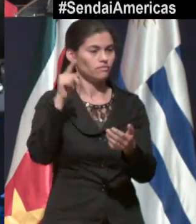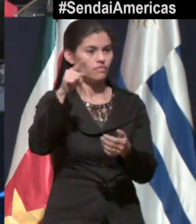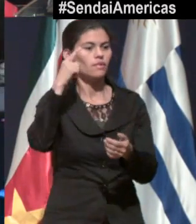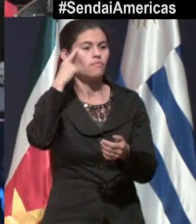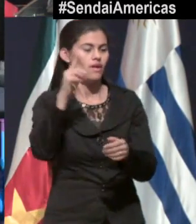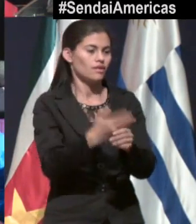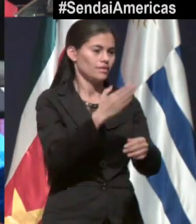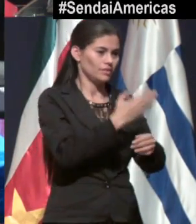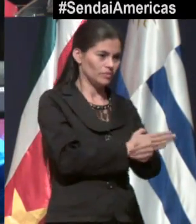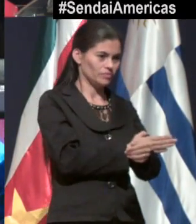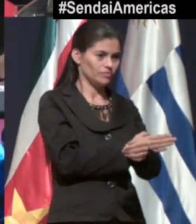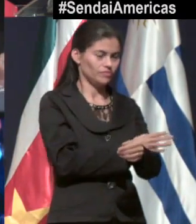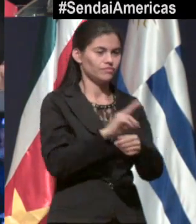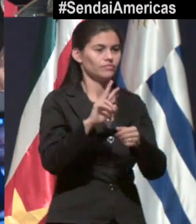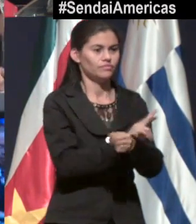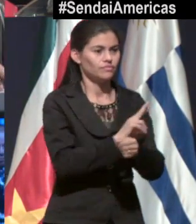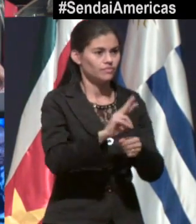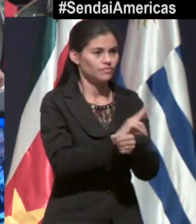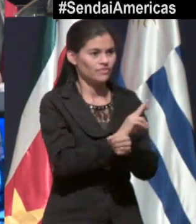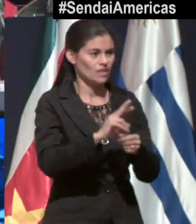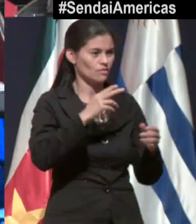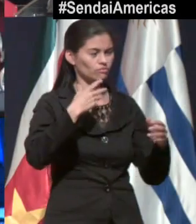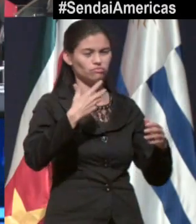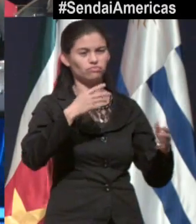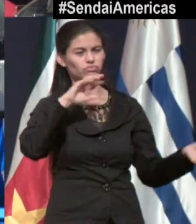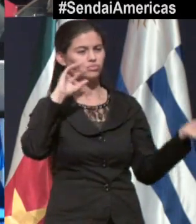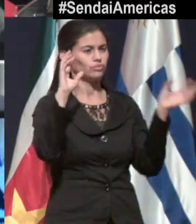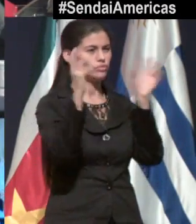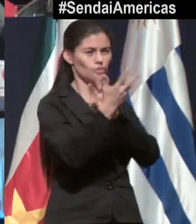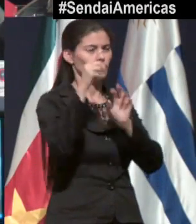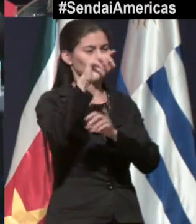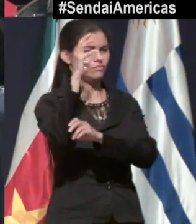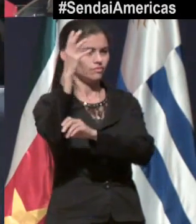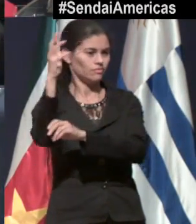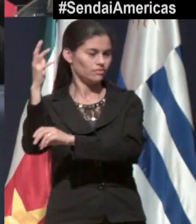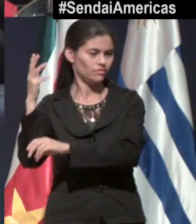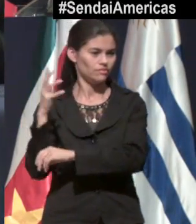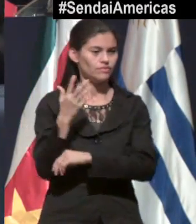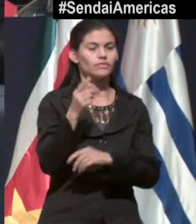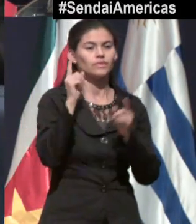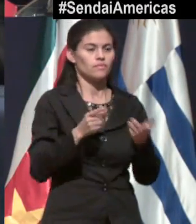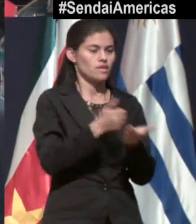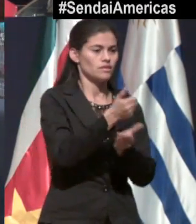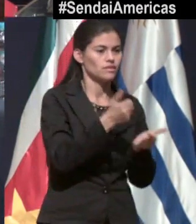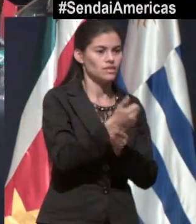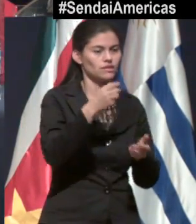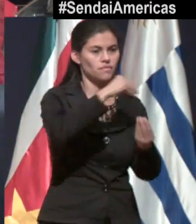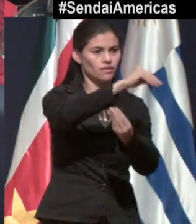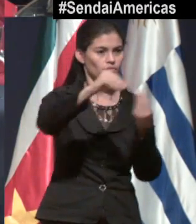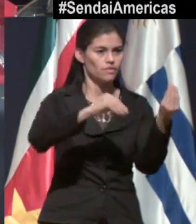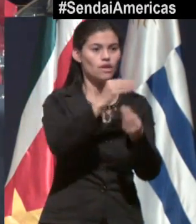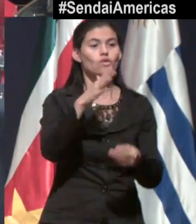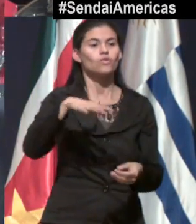la Prevención, la Atención de los Desastres y la Coordinación de la Asistencia Humanitaria, adoptado